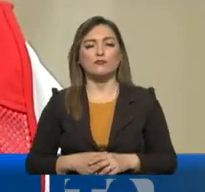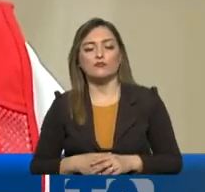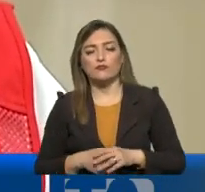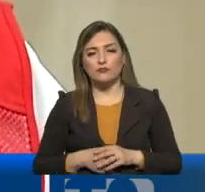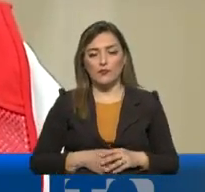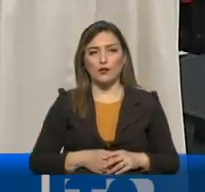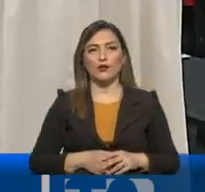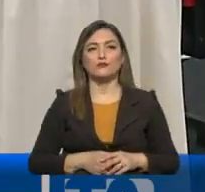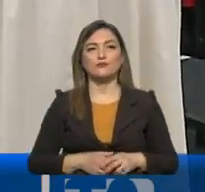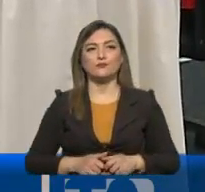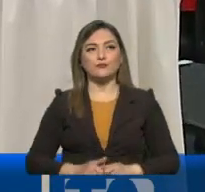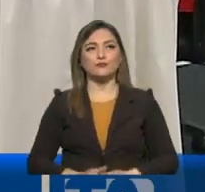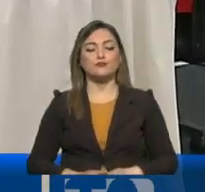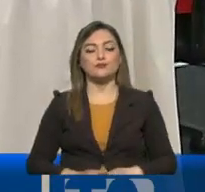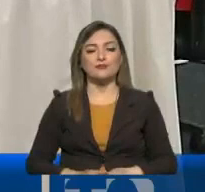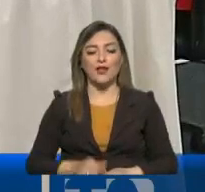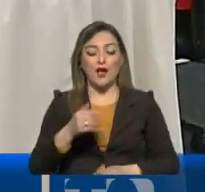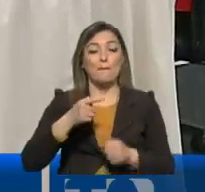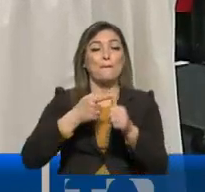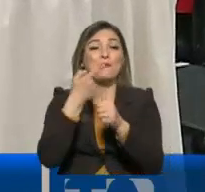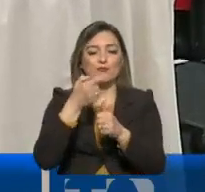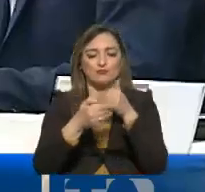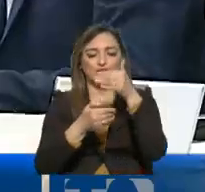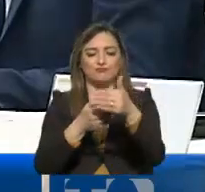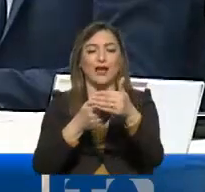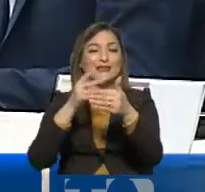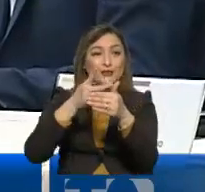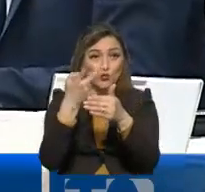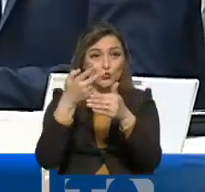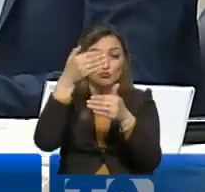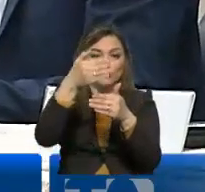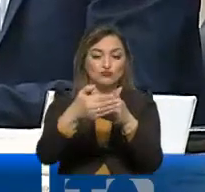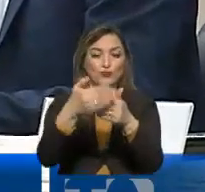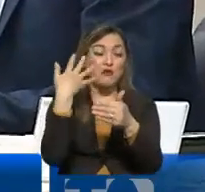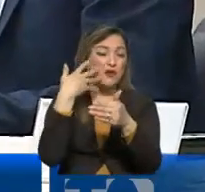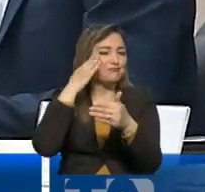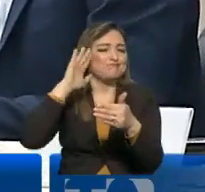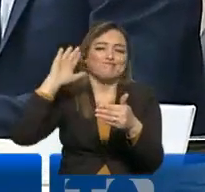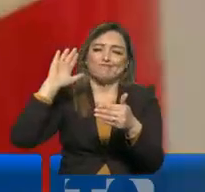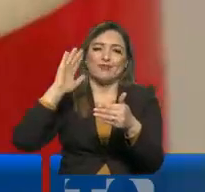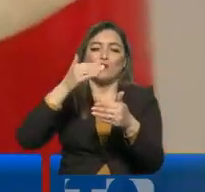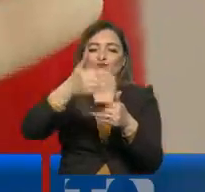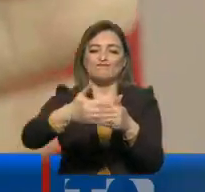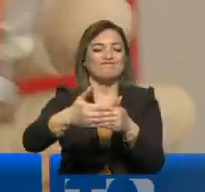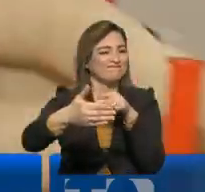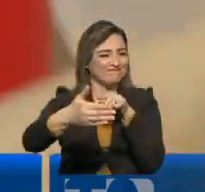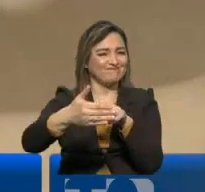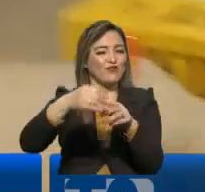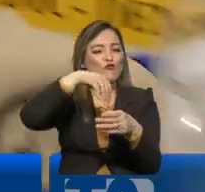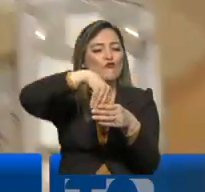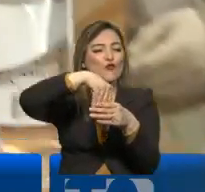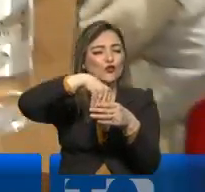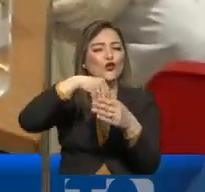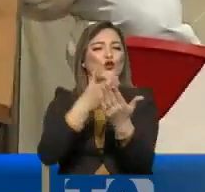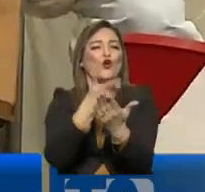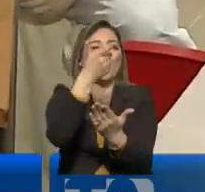para estos insumos. En una segunda fase, sin fecha todavía, esperan que la idea inicial de este fideicomiso, es decir, comprar vacunas a